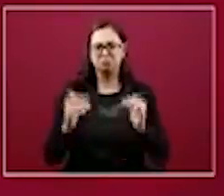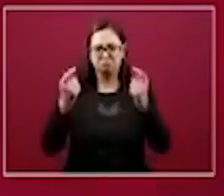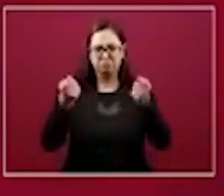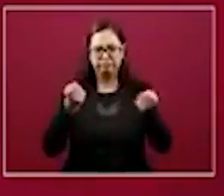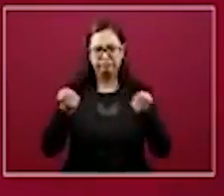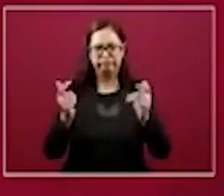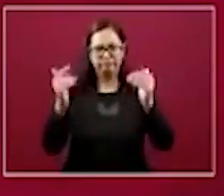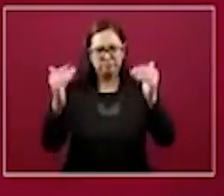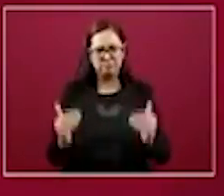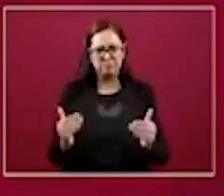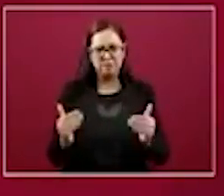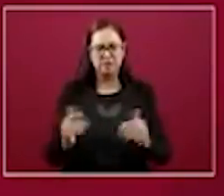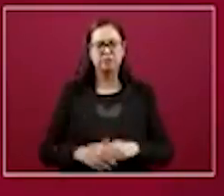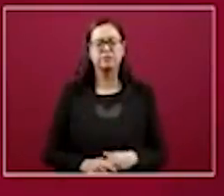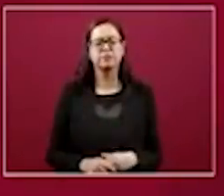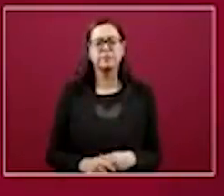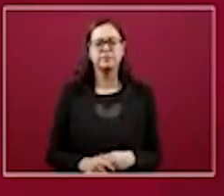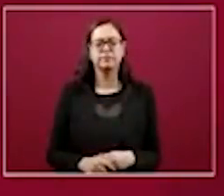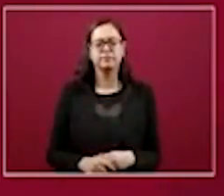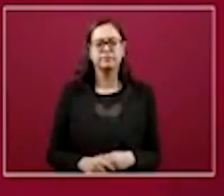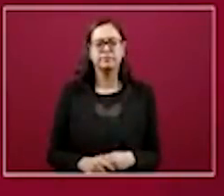Entonces, estamos